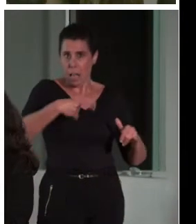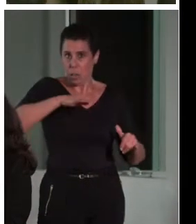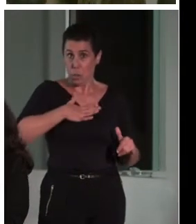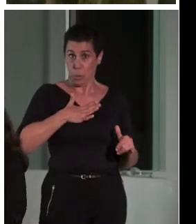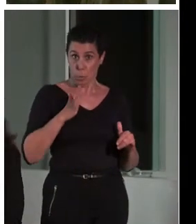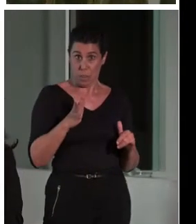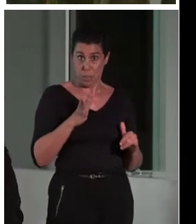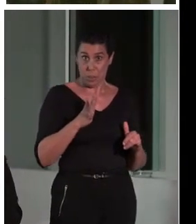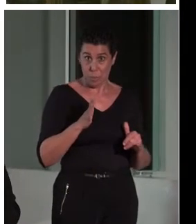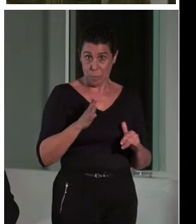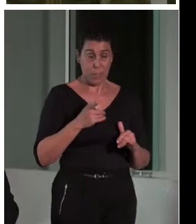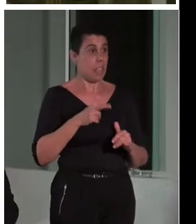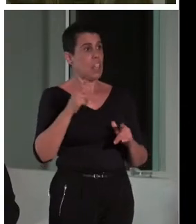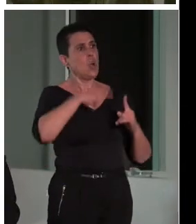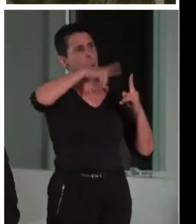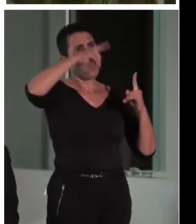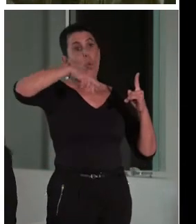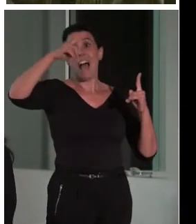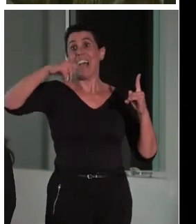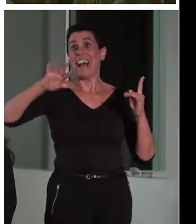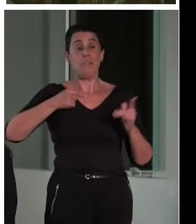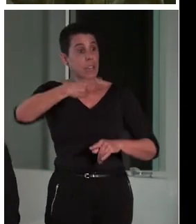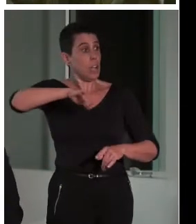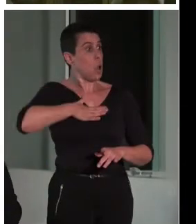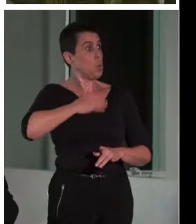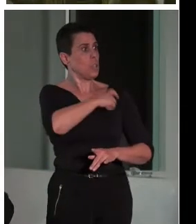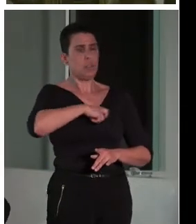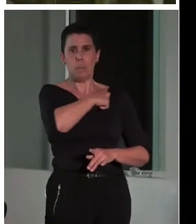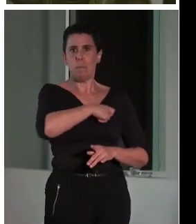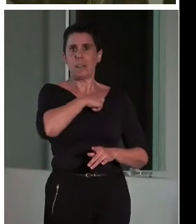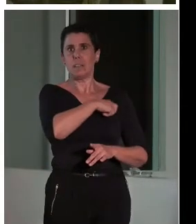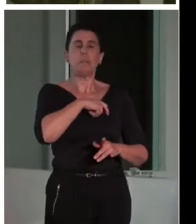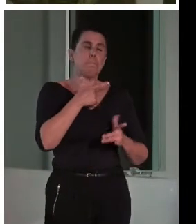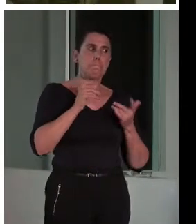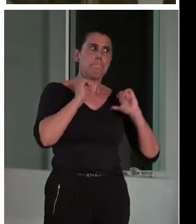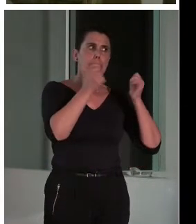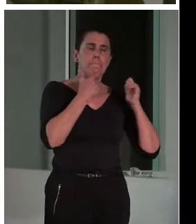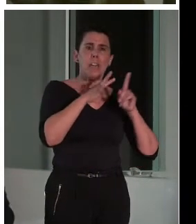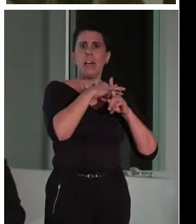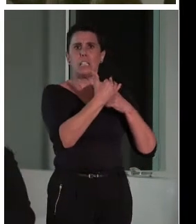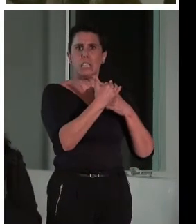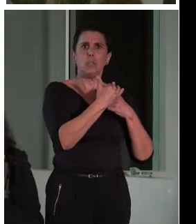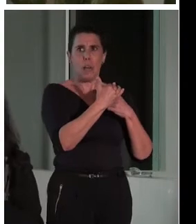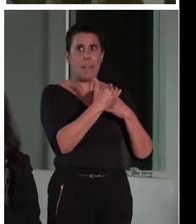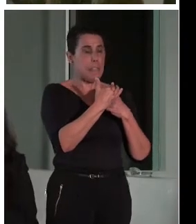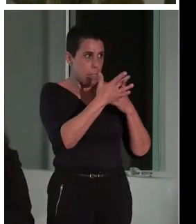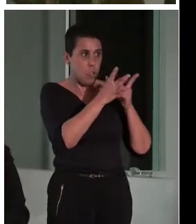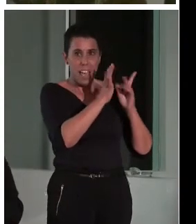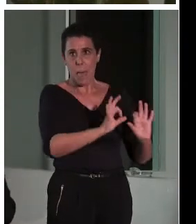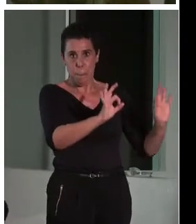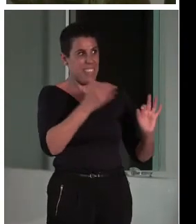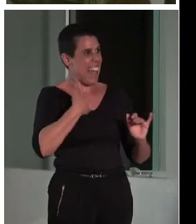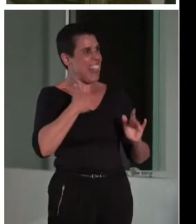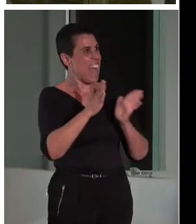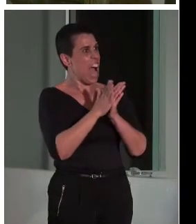participar pongo esta gráfica no es un casual nuestro comité para salir de una coyuntura muy concreta yo imagino que es celia el año pasado os comento los que